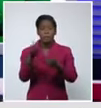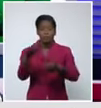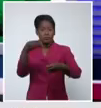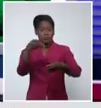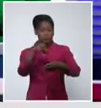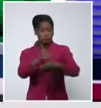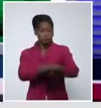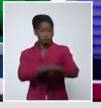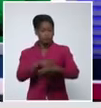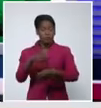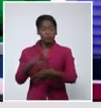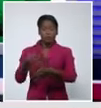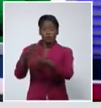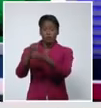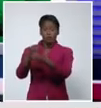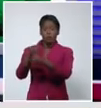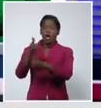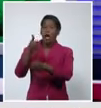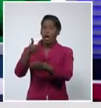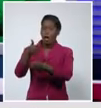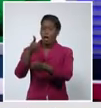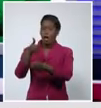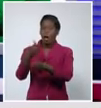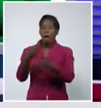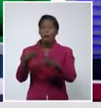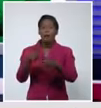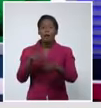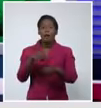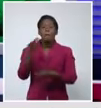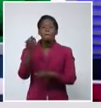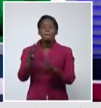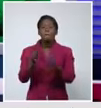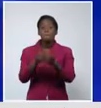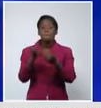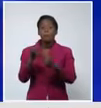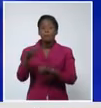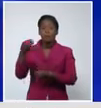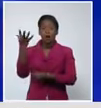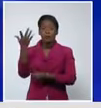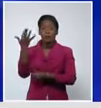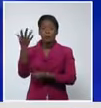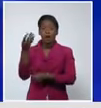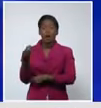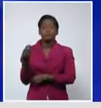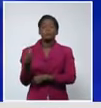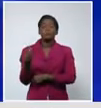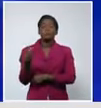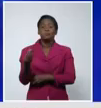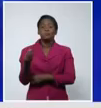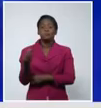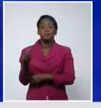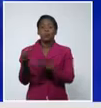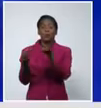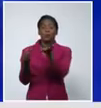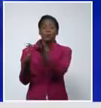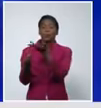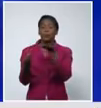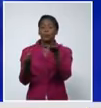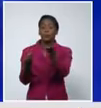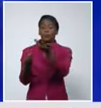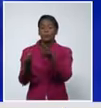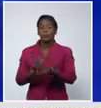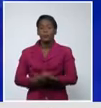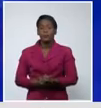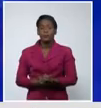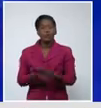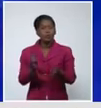mano, así sin ninguna envoltura. El problema está en la manipulación. No está en la presión, o sea, no es la masa, no